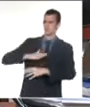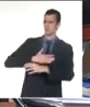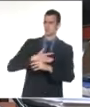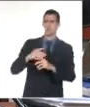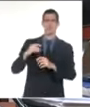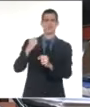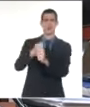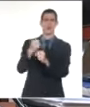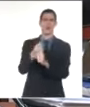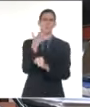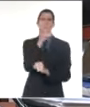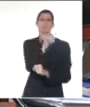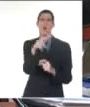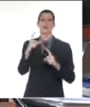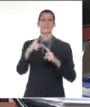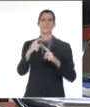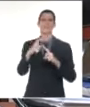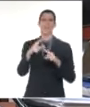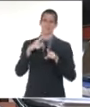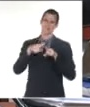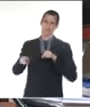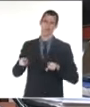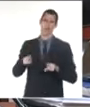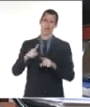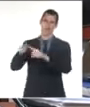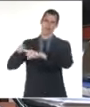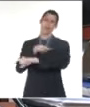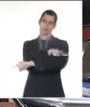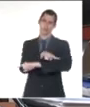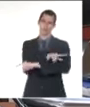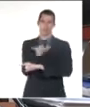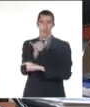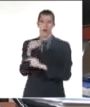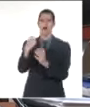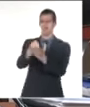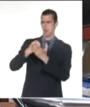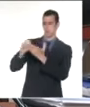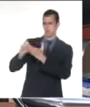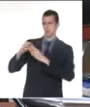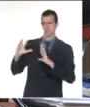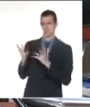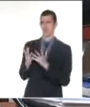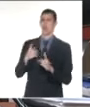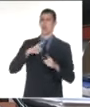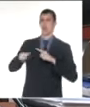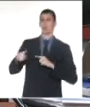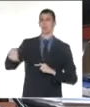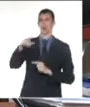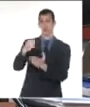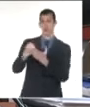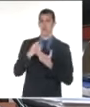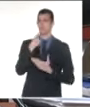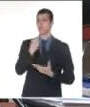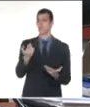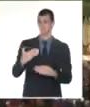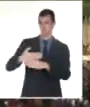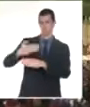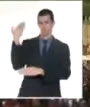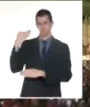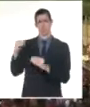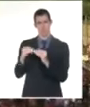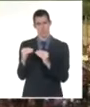y reclamar la exclusión de Cuba de la espuria lista de estados patrocinadores del